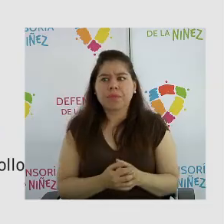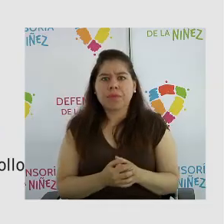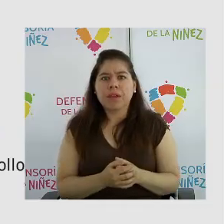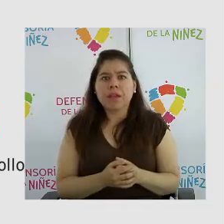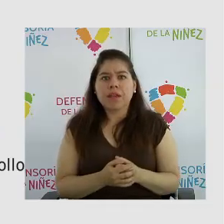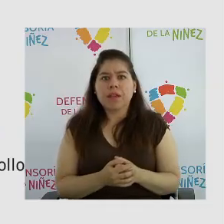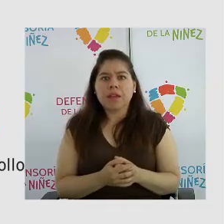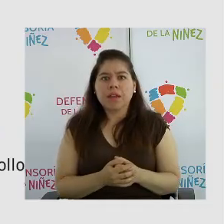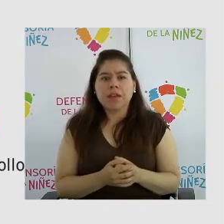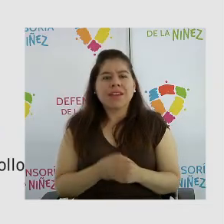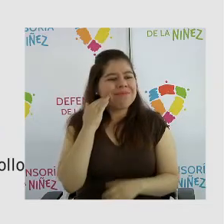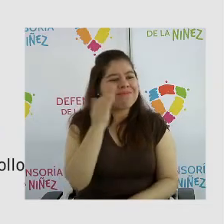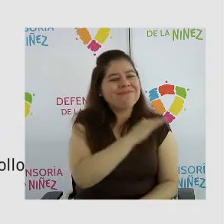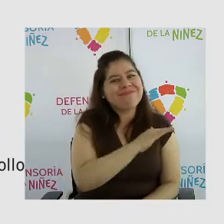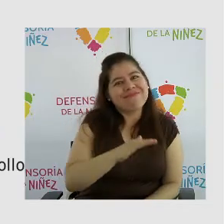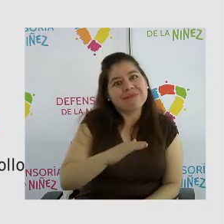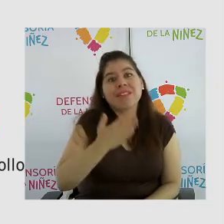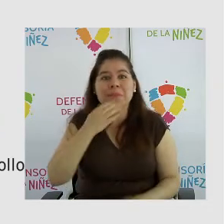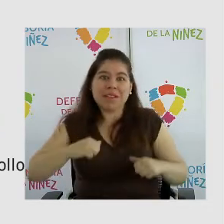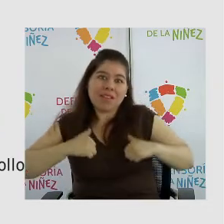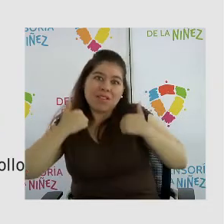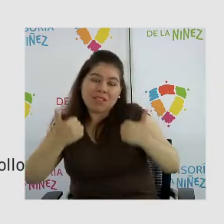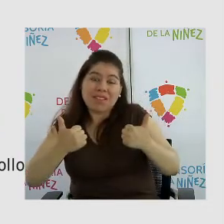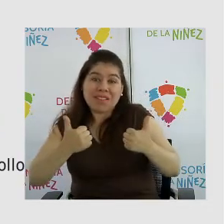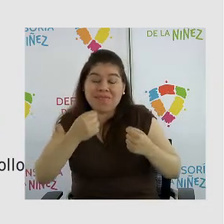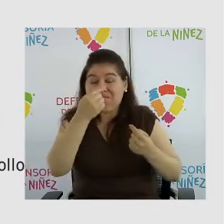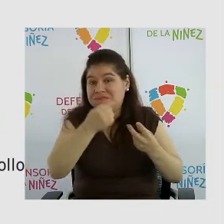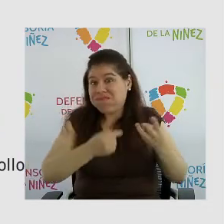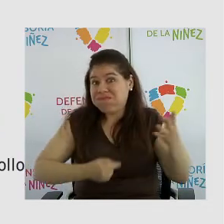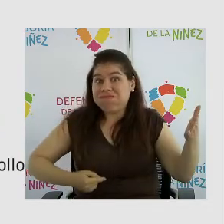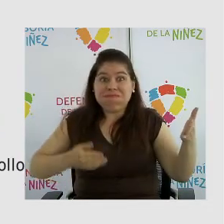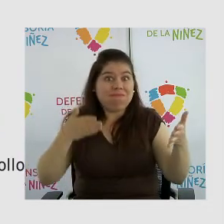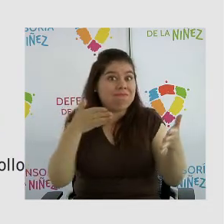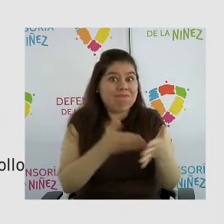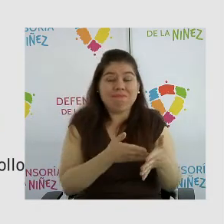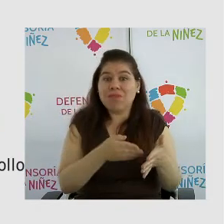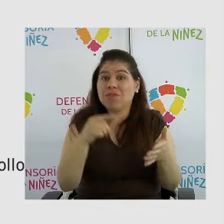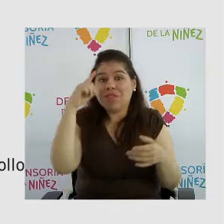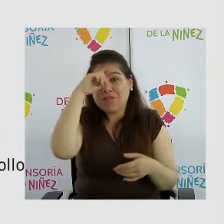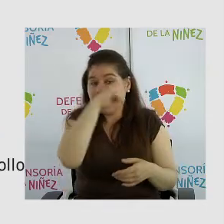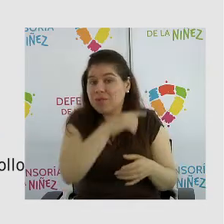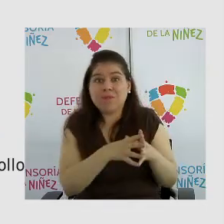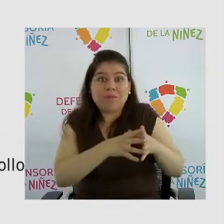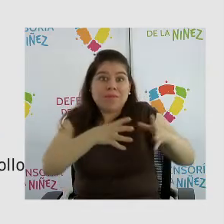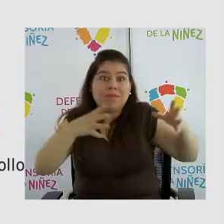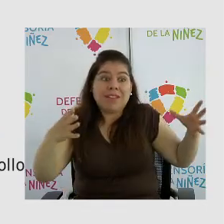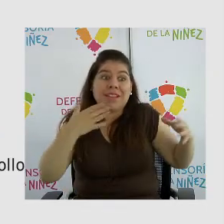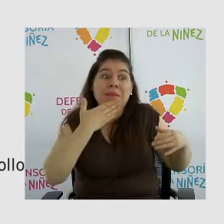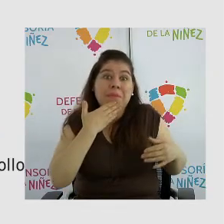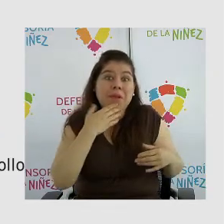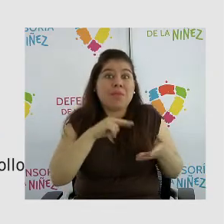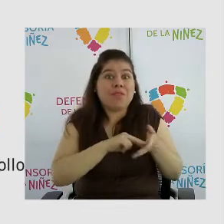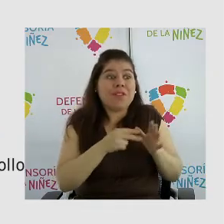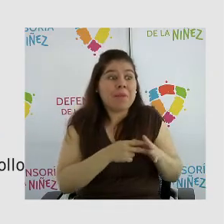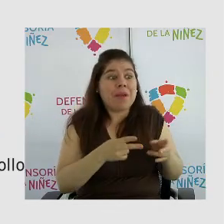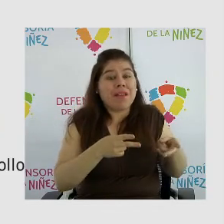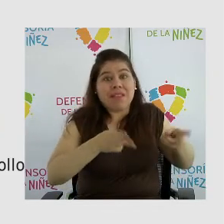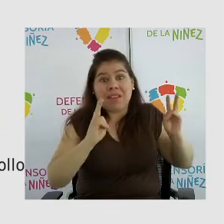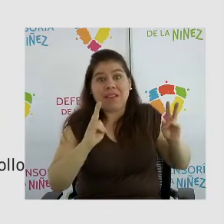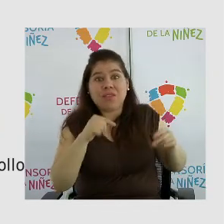y adolescencia las dificultades que existen son muchísimas y las brechas en términos del cumplimiento estatal en relación con los derechos son muchas